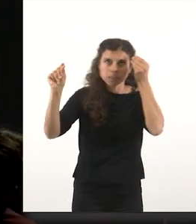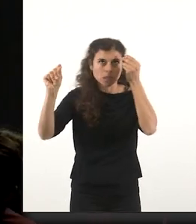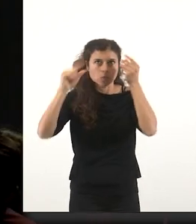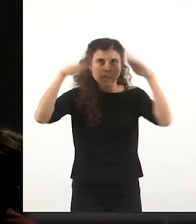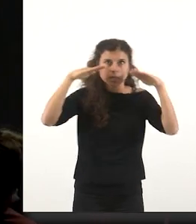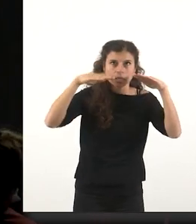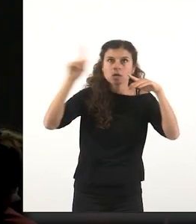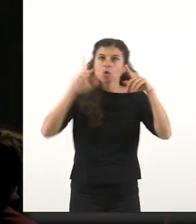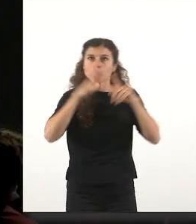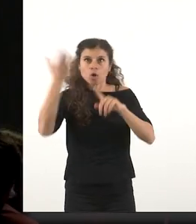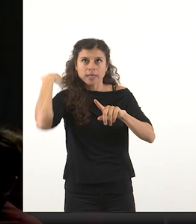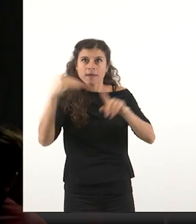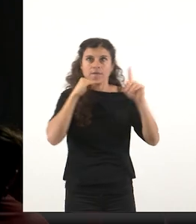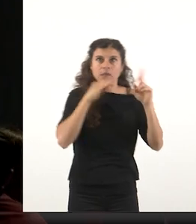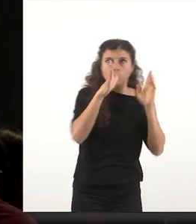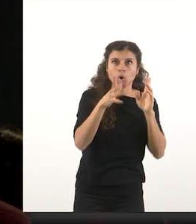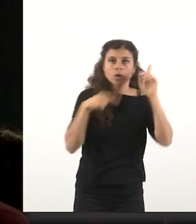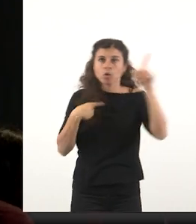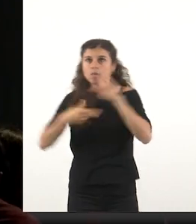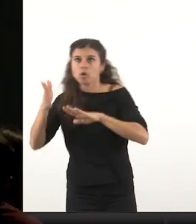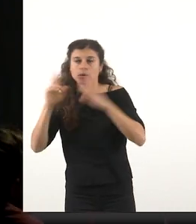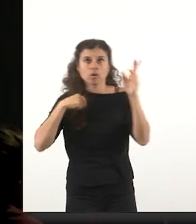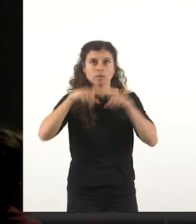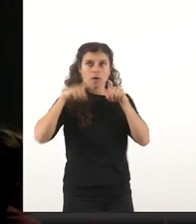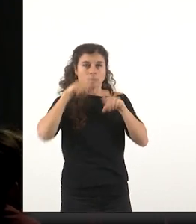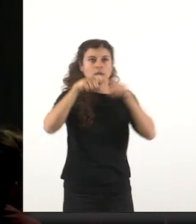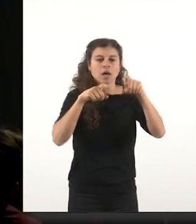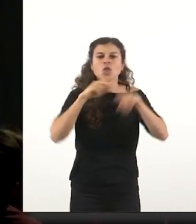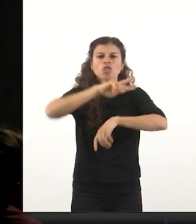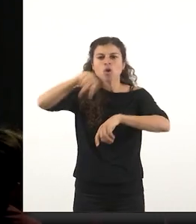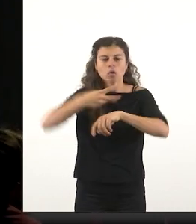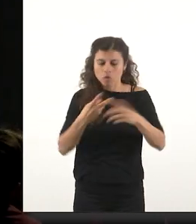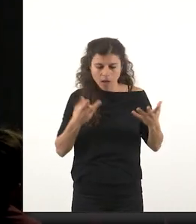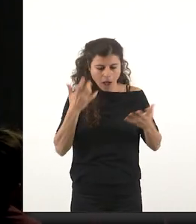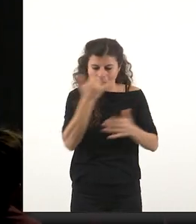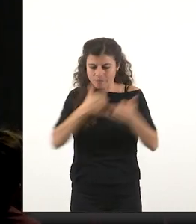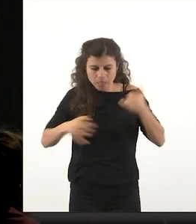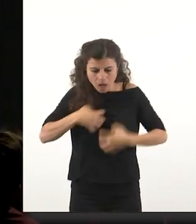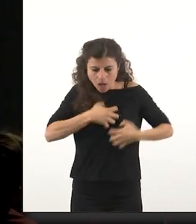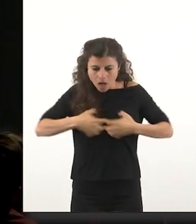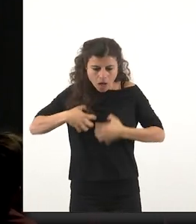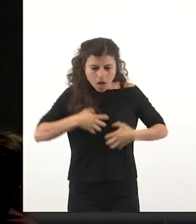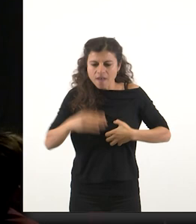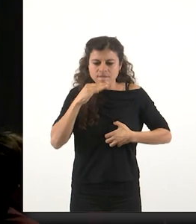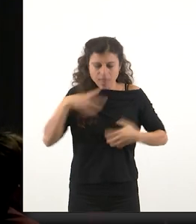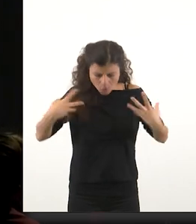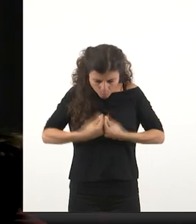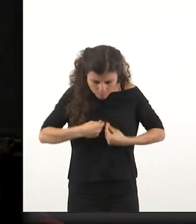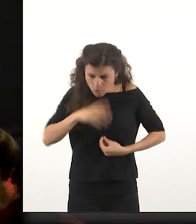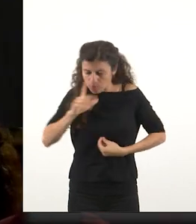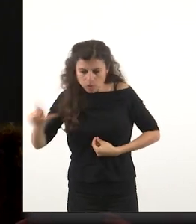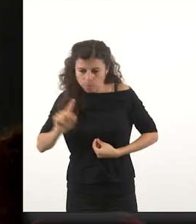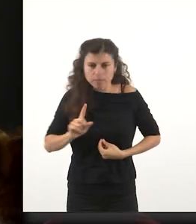de antes, es por lo de ayer, me bloqueo, hago como que me voy, ahora vuelvo. Yo en 2 horas acabo más cabrea conmigo misma, con más ansiedad por no haberme ido que con él. Tío,